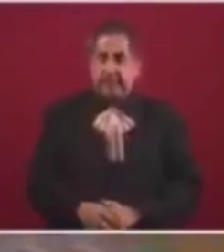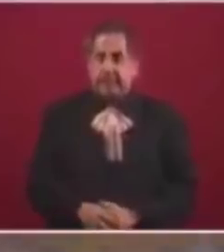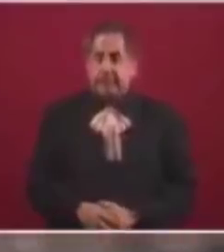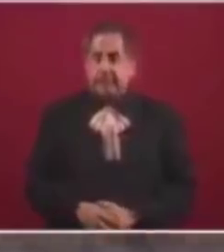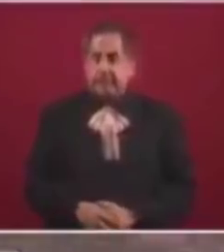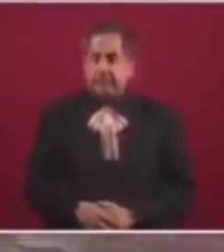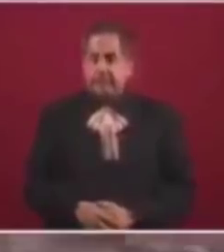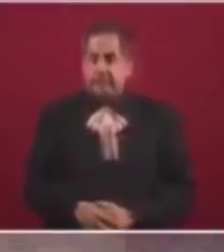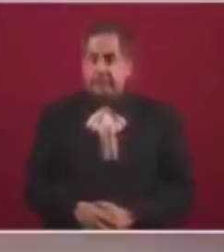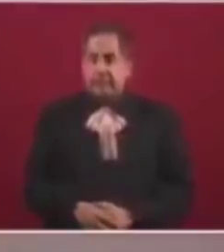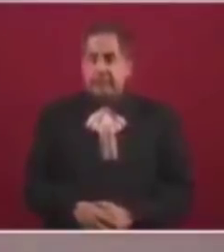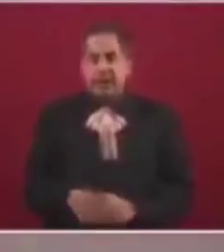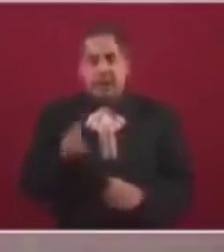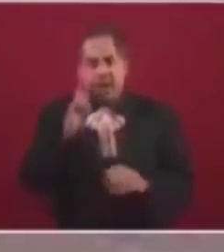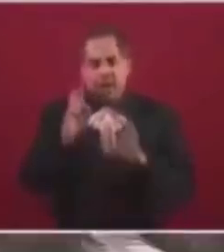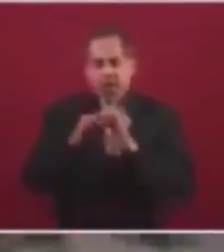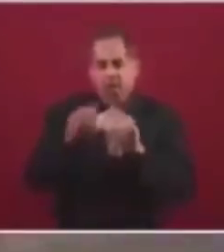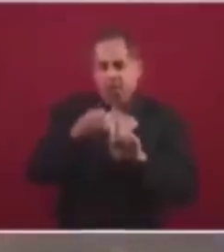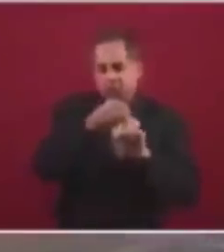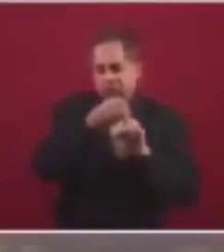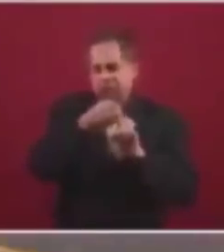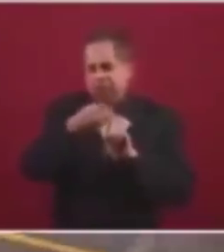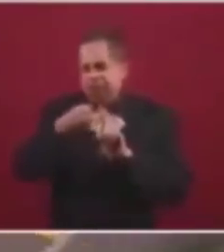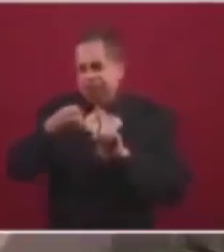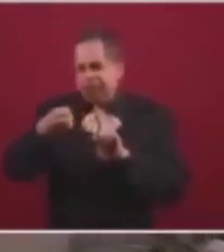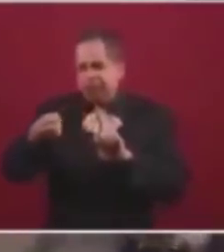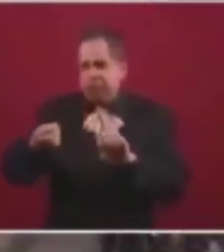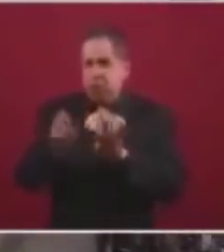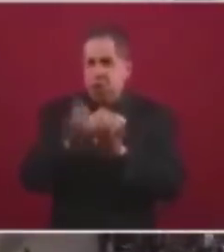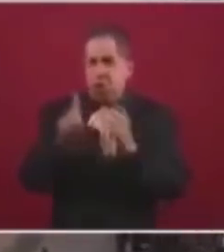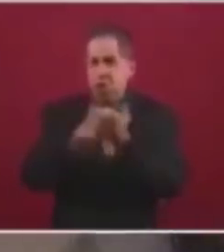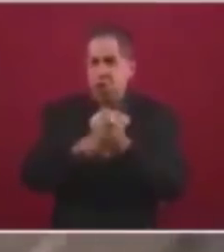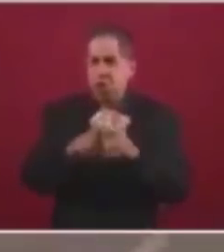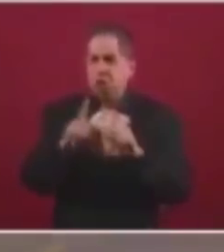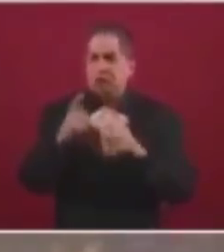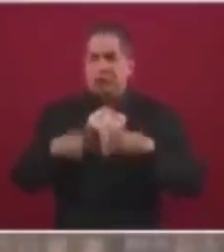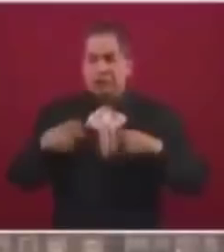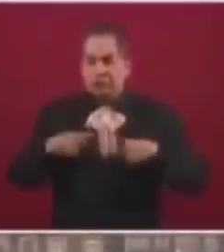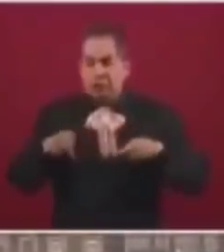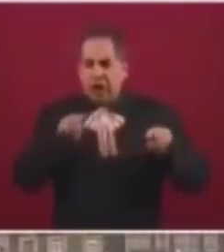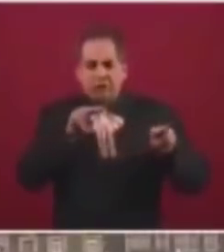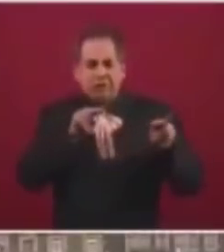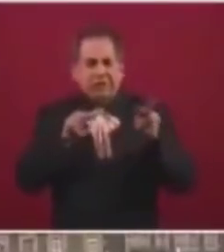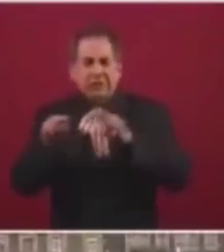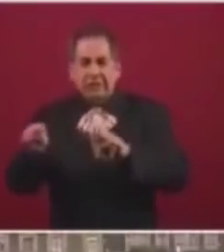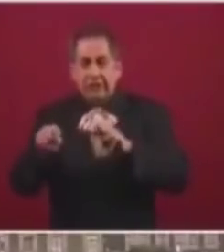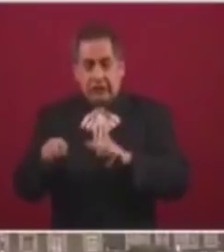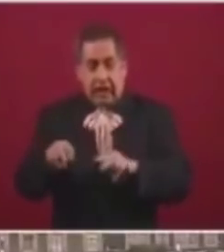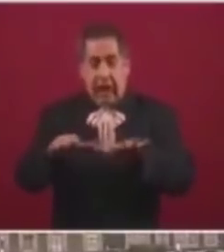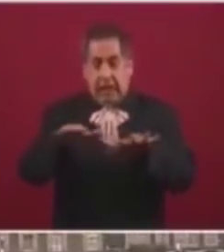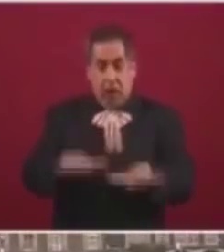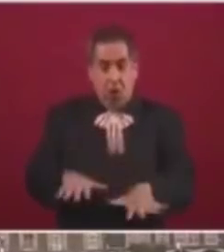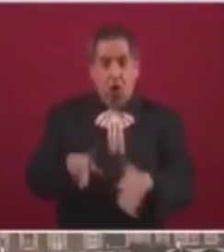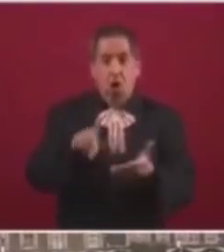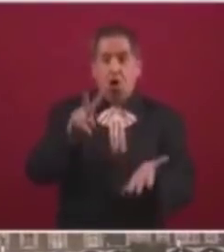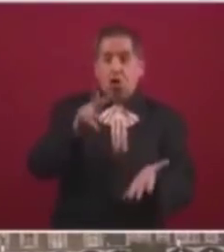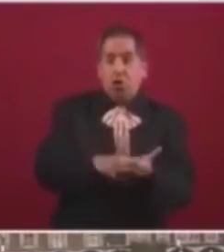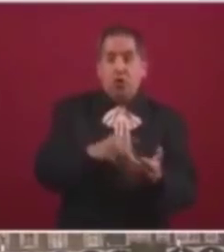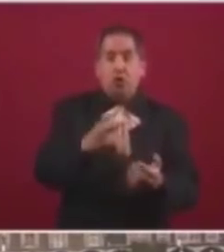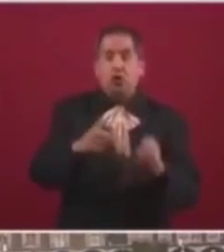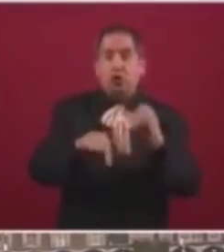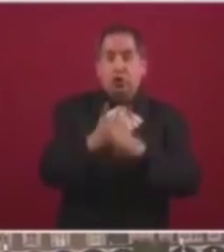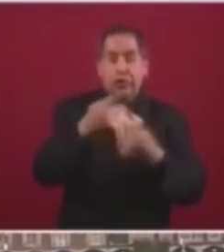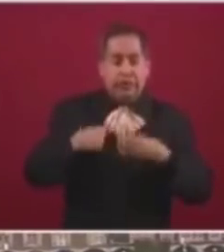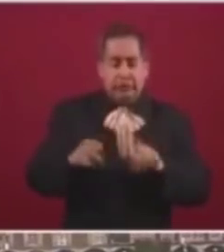¡Ahí va a aterrizar! ¡Chimo, va muy rápido, ¿no? ¡Uy! ¡Ay, van a aterrizar